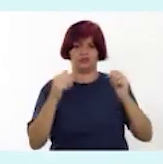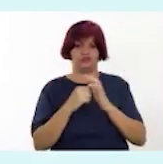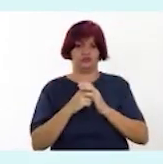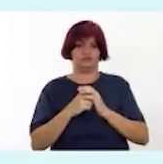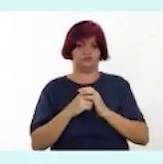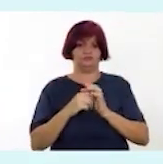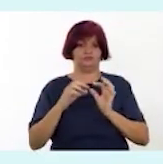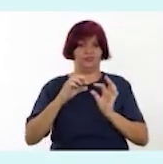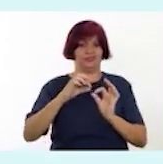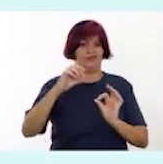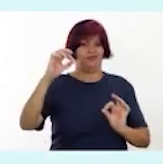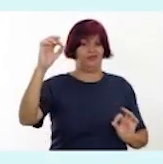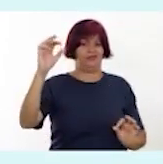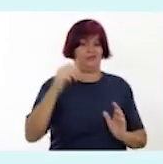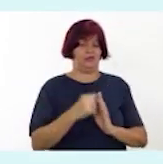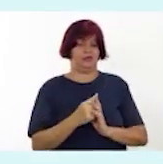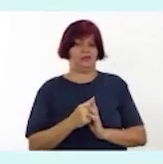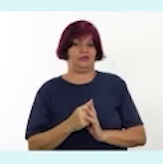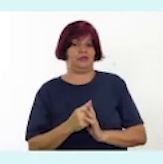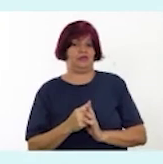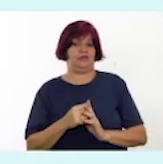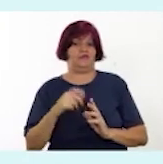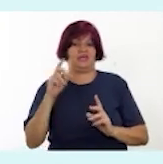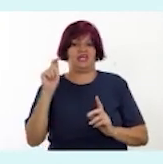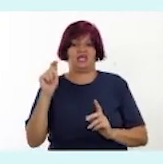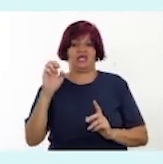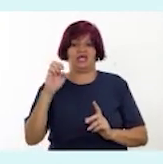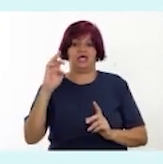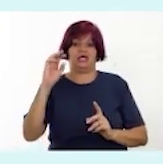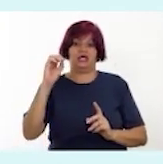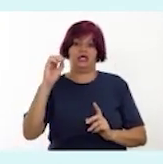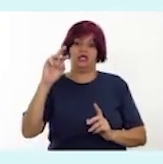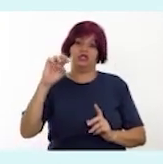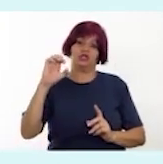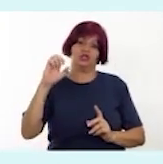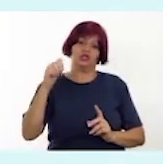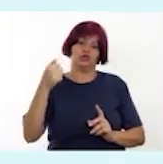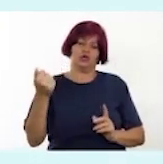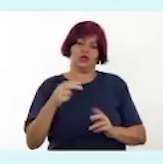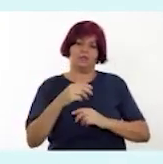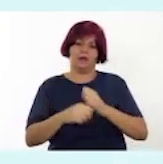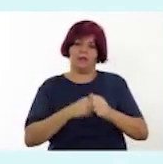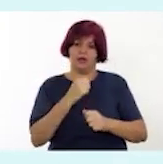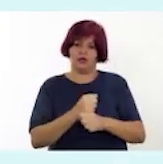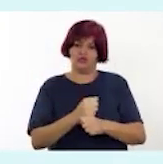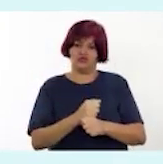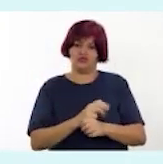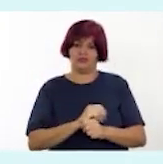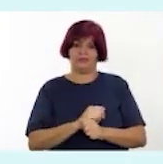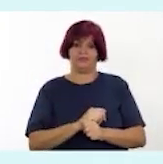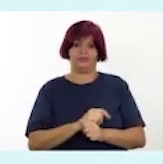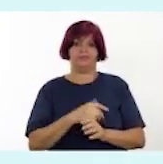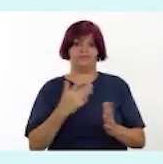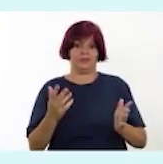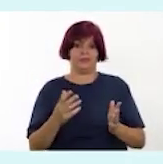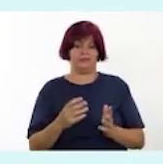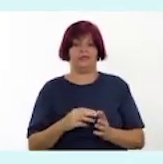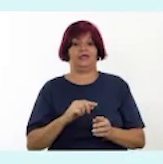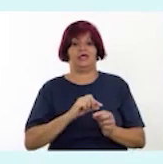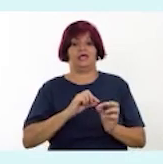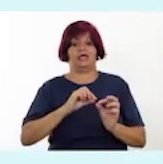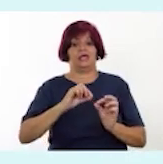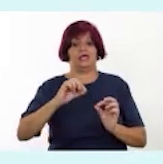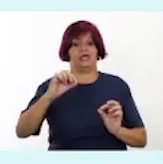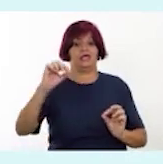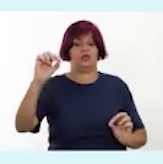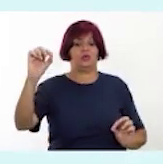teoremas de Pitágoras o si lo puedo hacer por la relación que existe entre las pendientes de la recta. Escribir la ecuación de la mediana relativa al lado